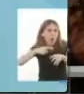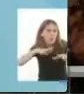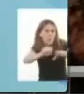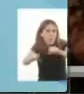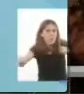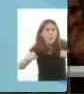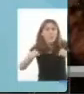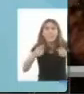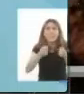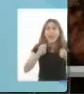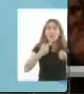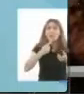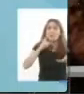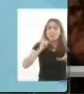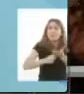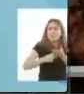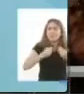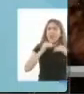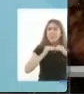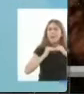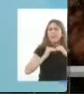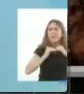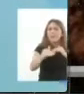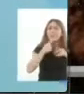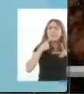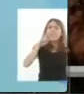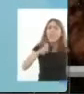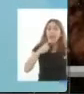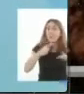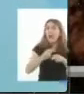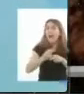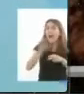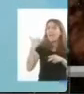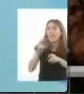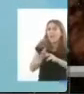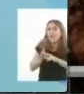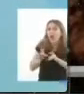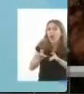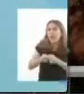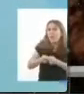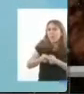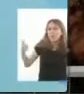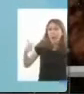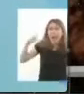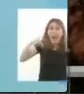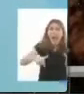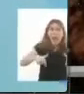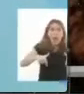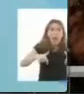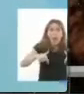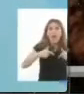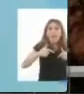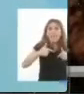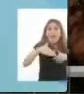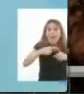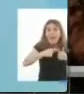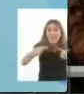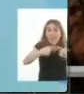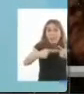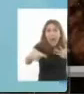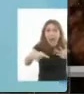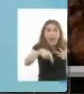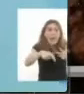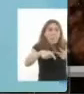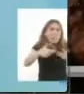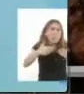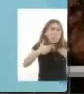la renovación de las mismas medidas y la idea es cual es bueno que haya criterios científicos claros